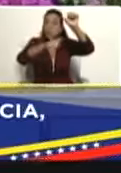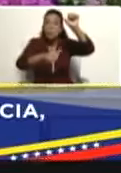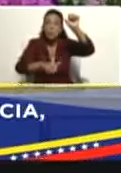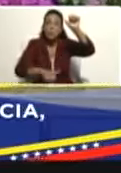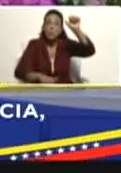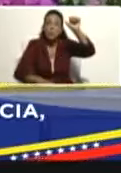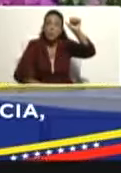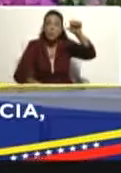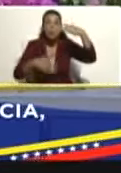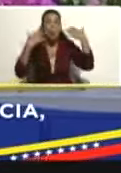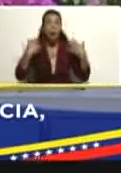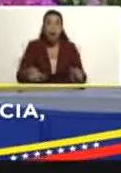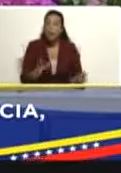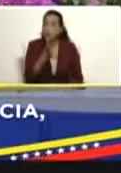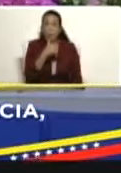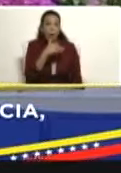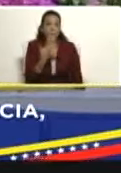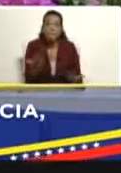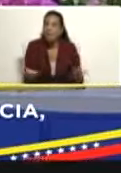Que todavía no está a nuestro alcance.